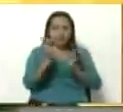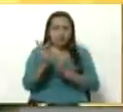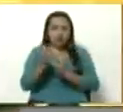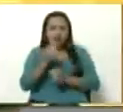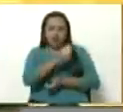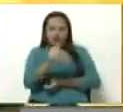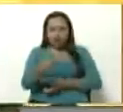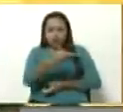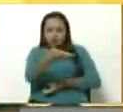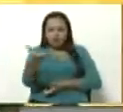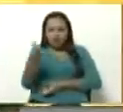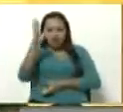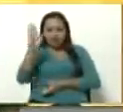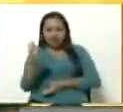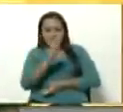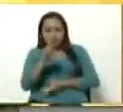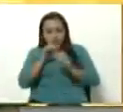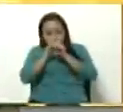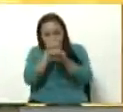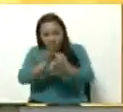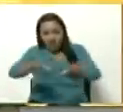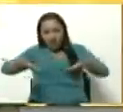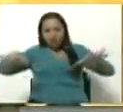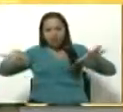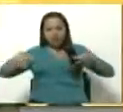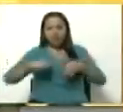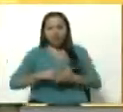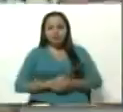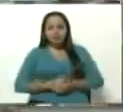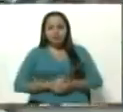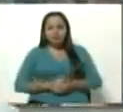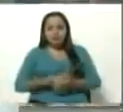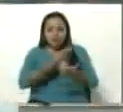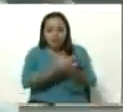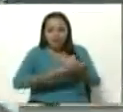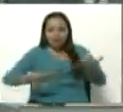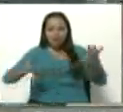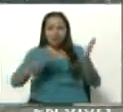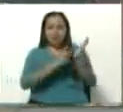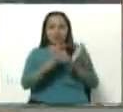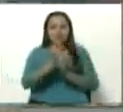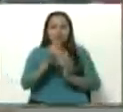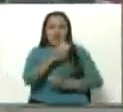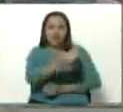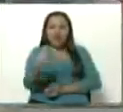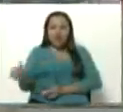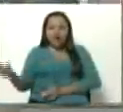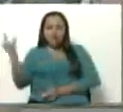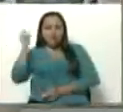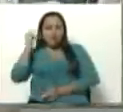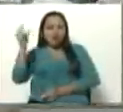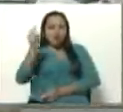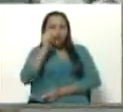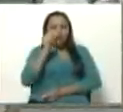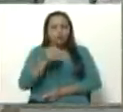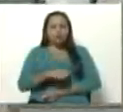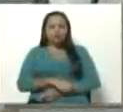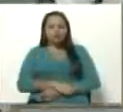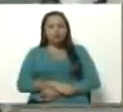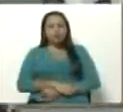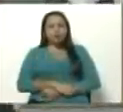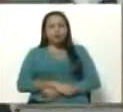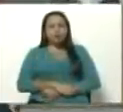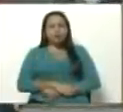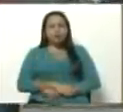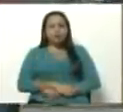ustedes. Y que la bendición se derrame con la sangre de Cristo en cada hombre, en cada mujer,